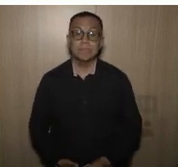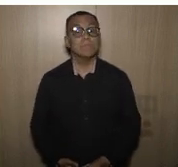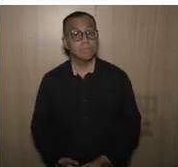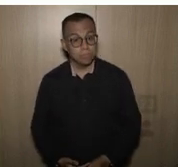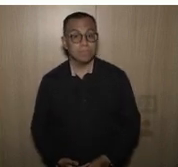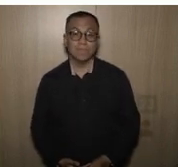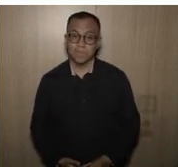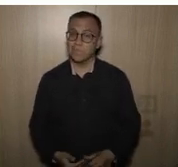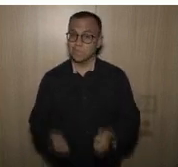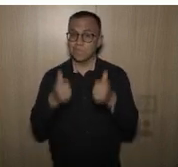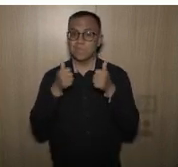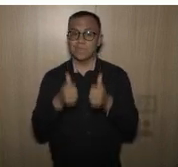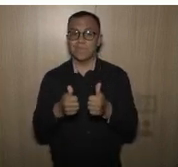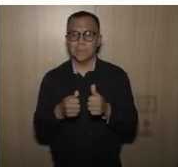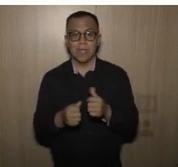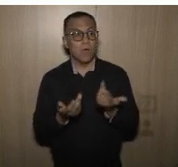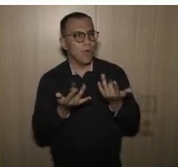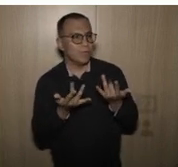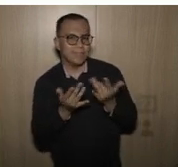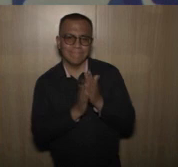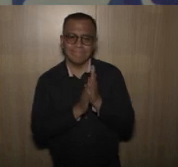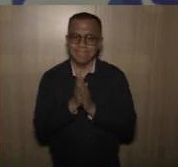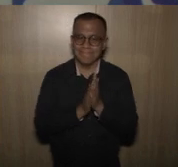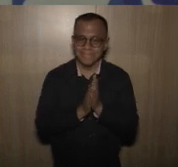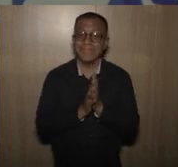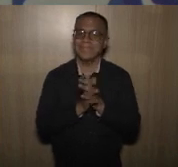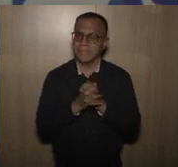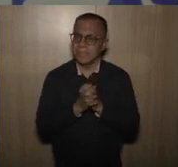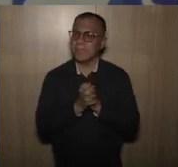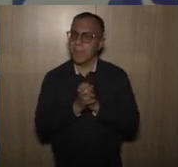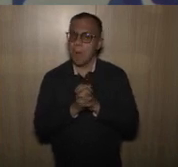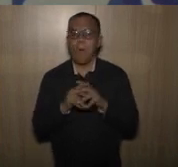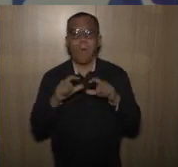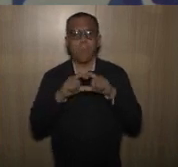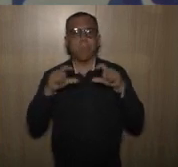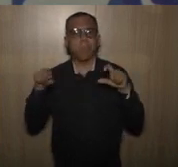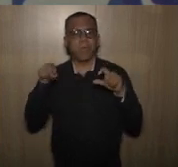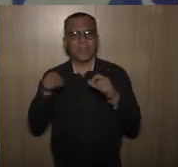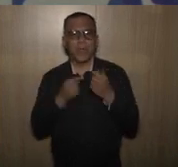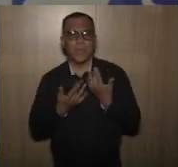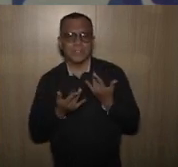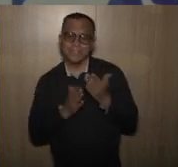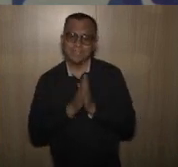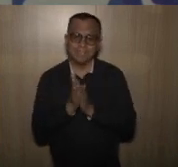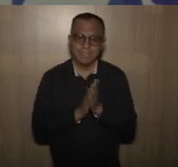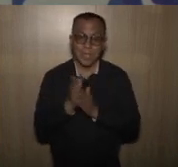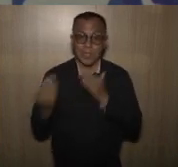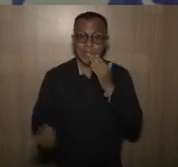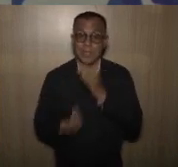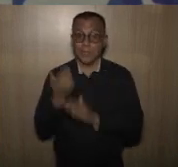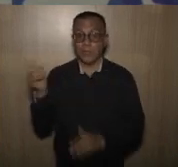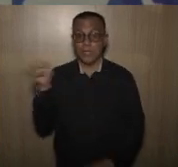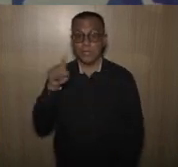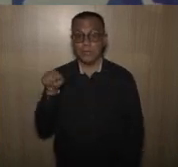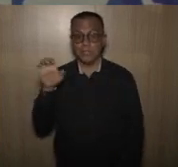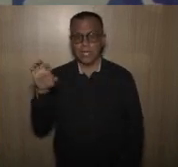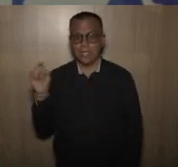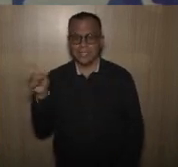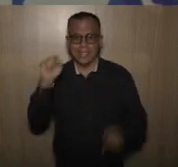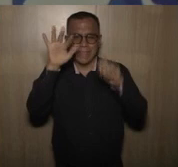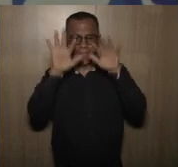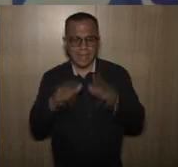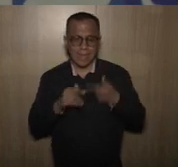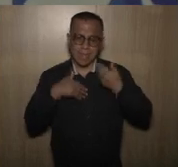Bueno, muy bien, esperanza. Hay por ahí una sensación que quedó del lanzamiento de este nuevo SACES, transparencia,